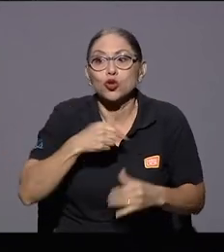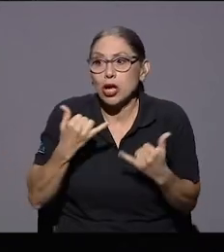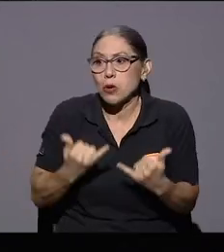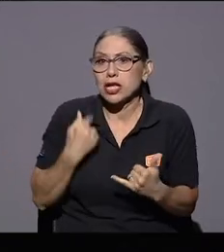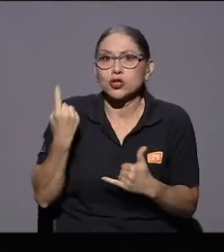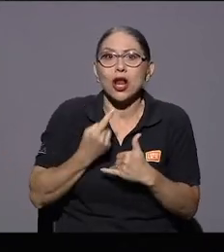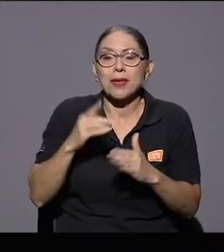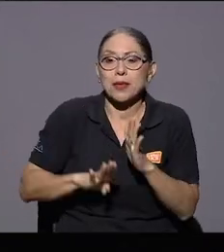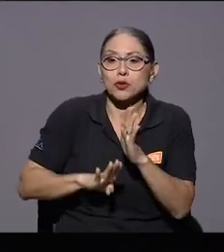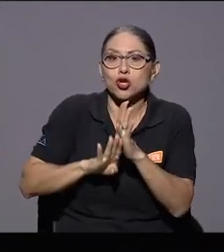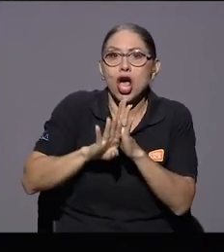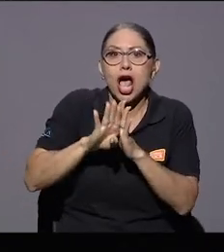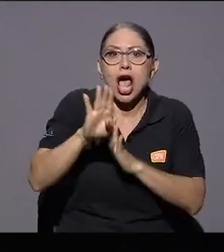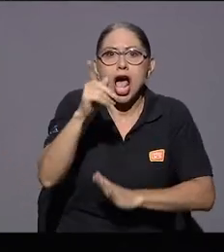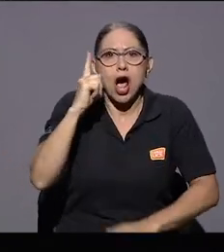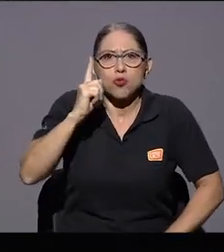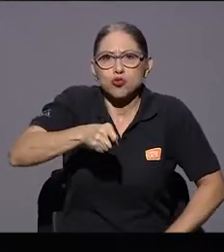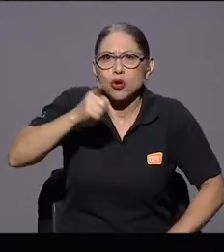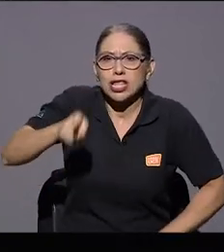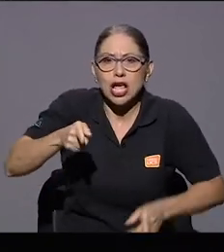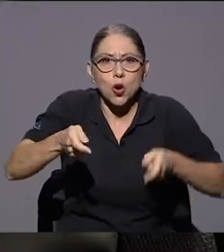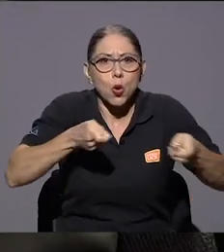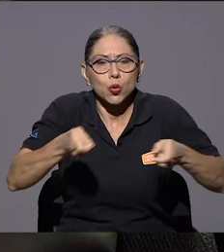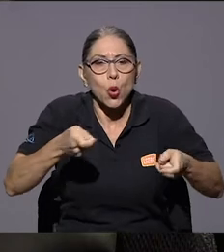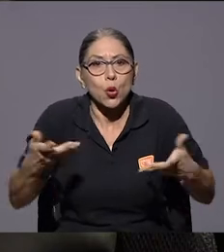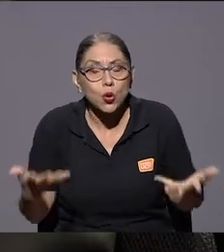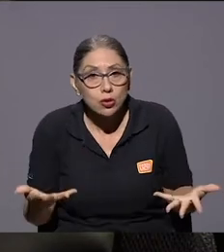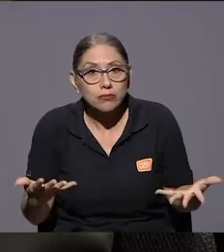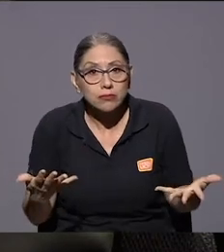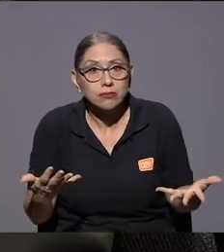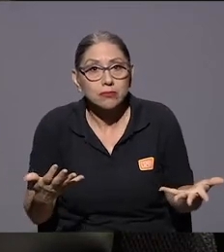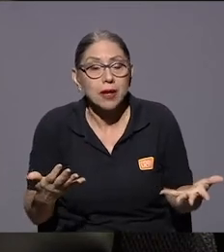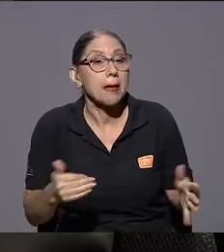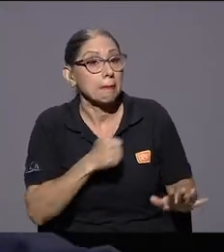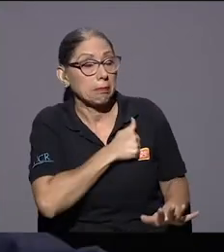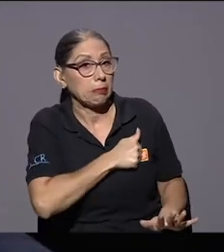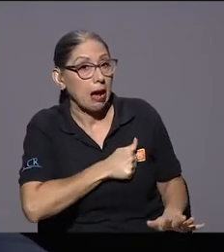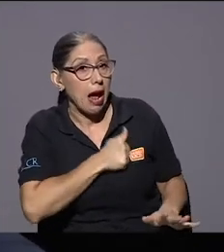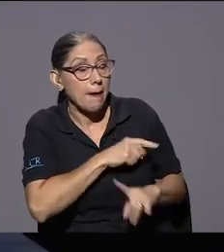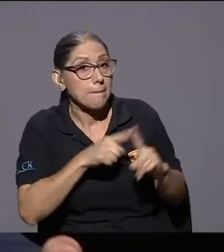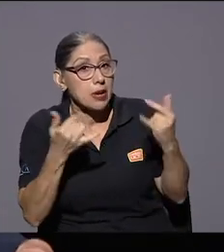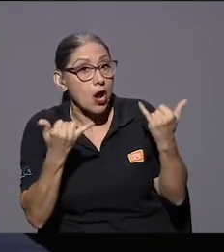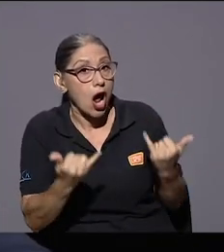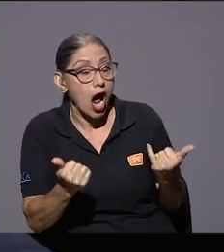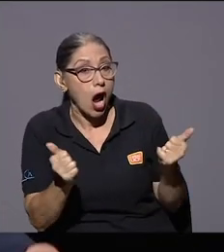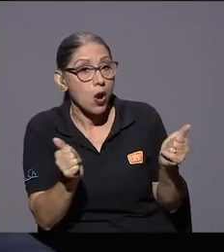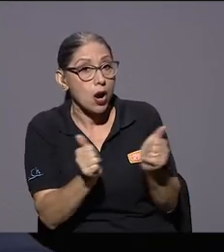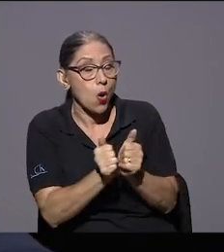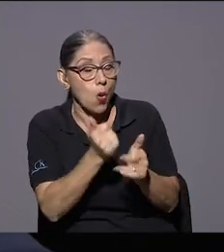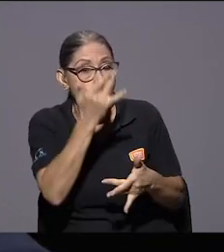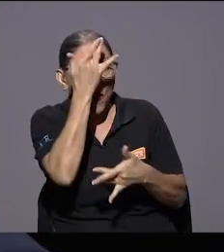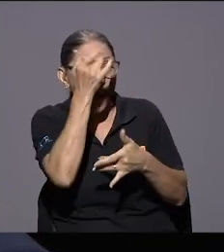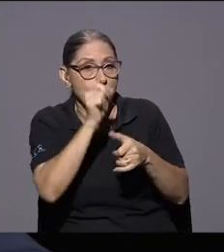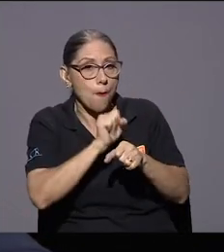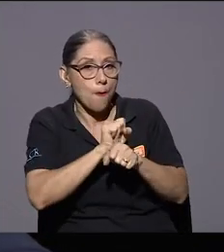control y en la creación, vea usted, don Randall, perdóneme, es que en pandemia quienes han